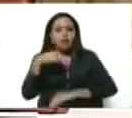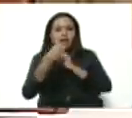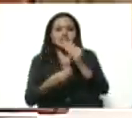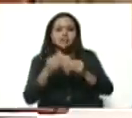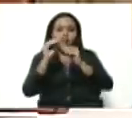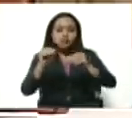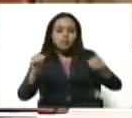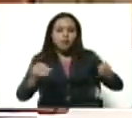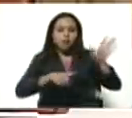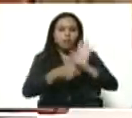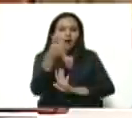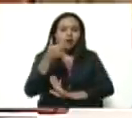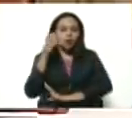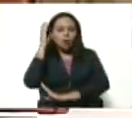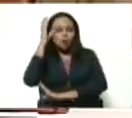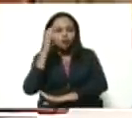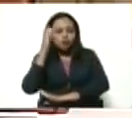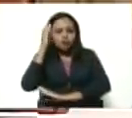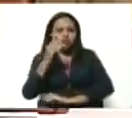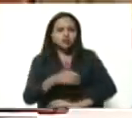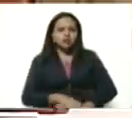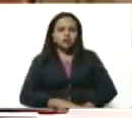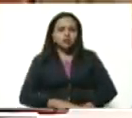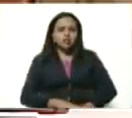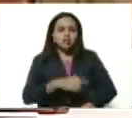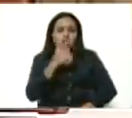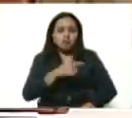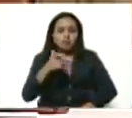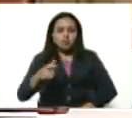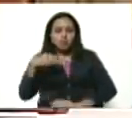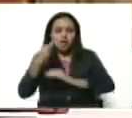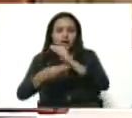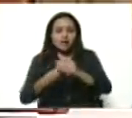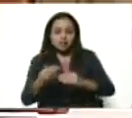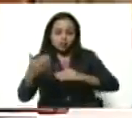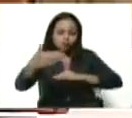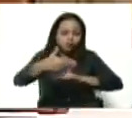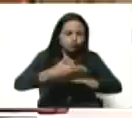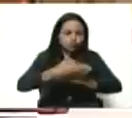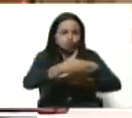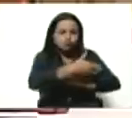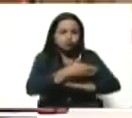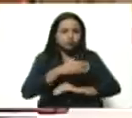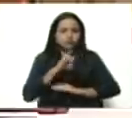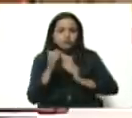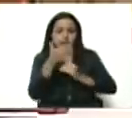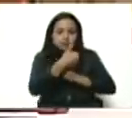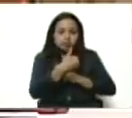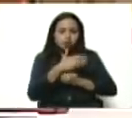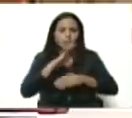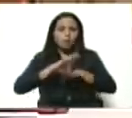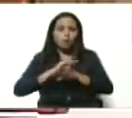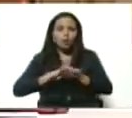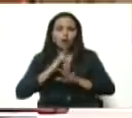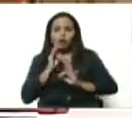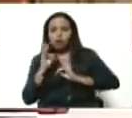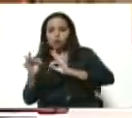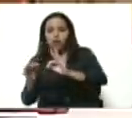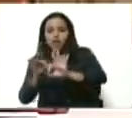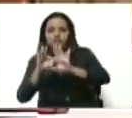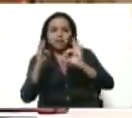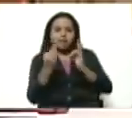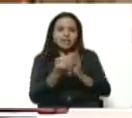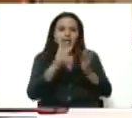máximo a la conciencia de quienes hacen uso de estos pasos porque contagian a su familia contagian a la